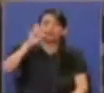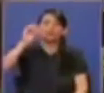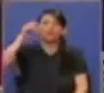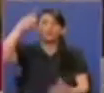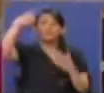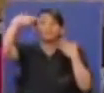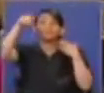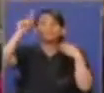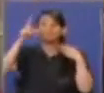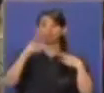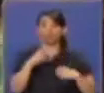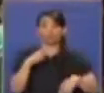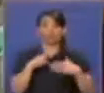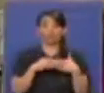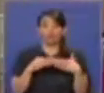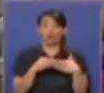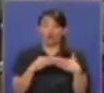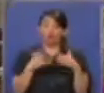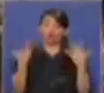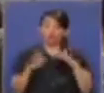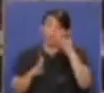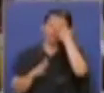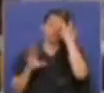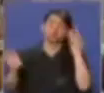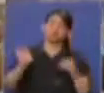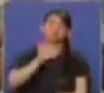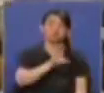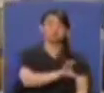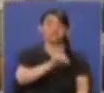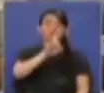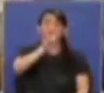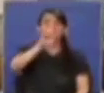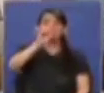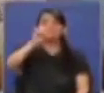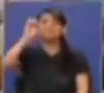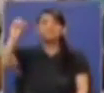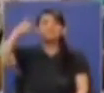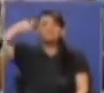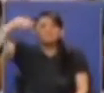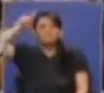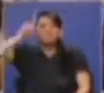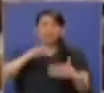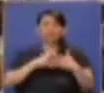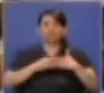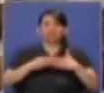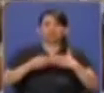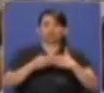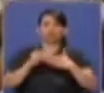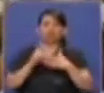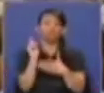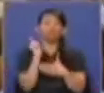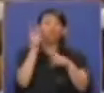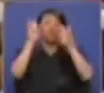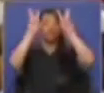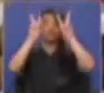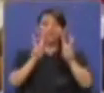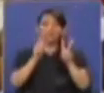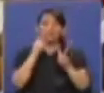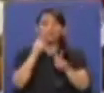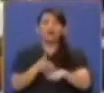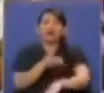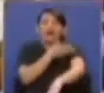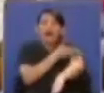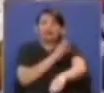decirles que hemos invertido más de 100 millones de dólares solamente por concepto de anticipo